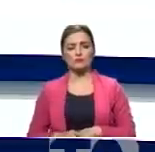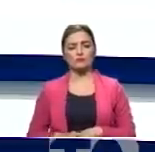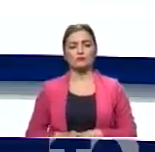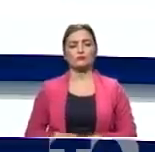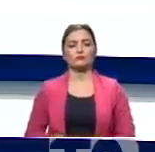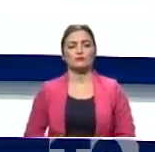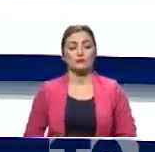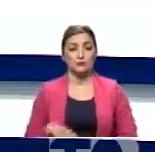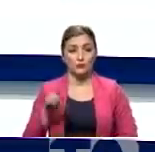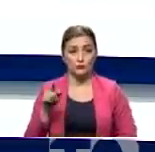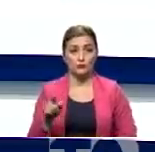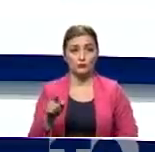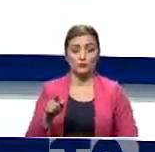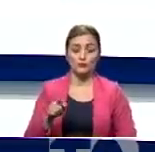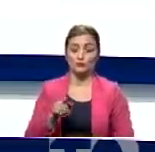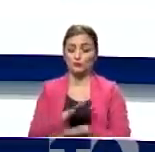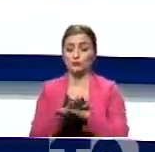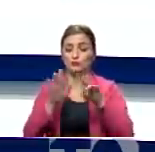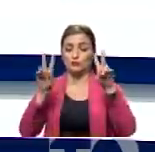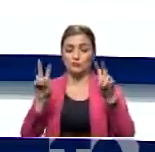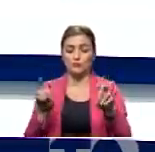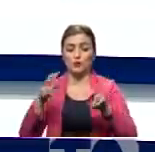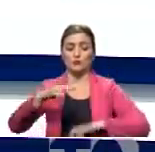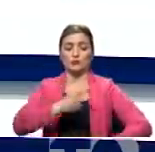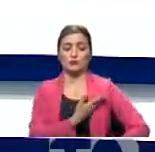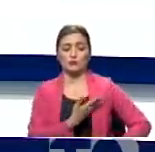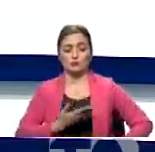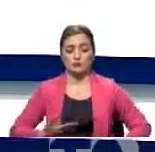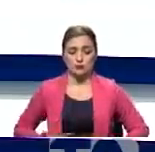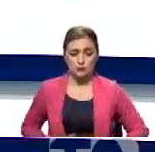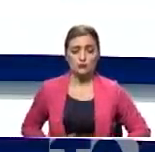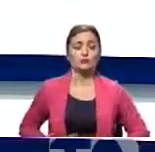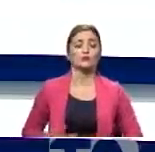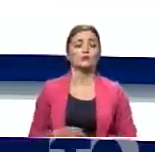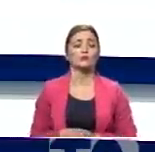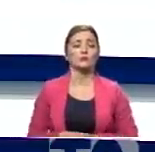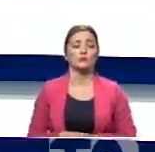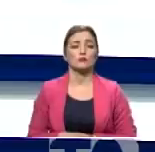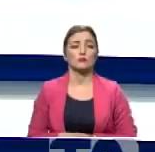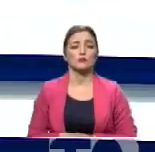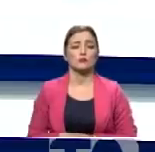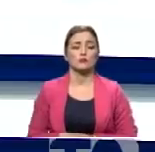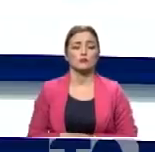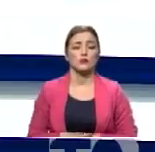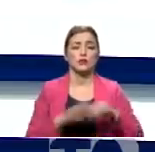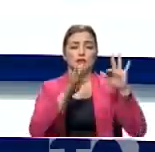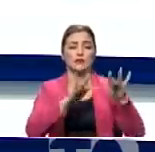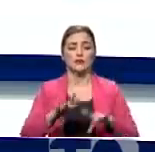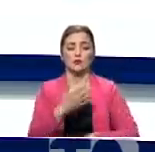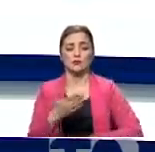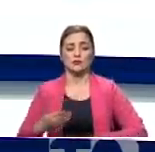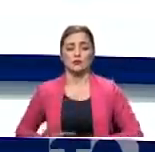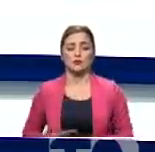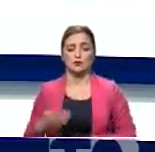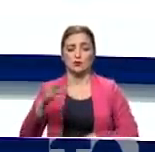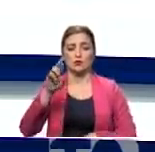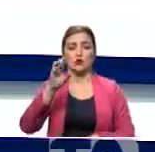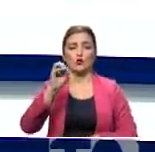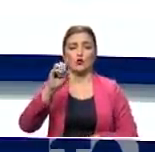esta cadena se pronunciaron tanto el vicepresidente Otto Sonnenholzner como Juan Sebastián Roldán. Esto fue lo que